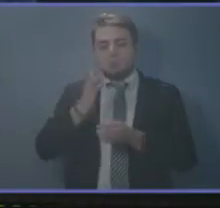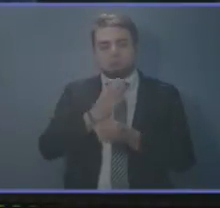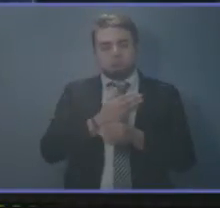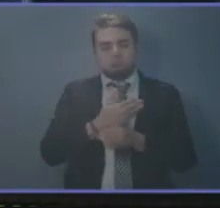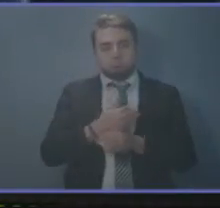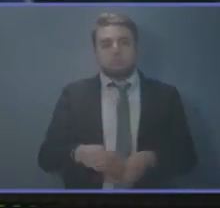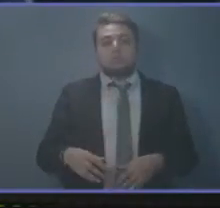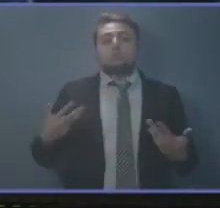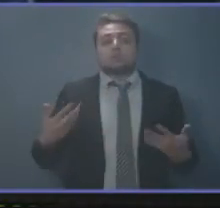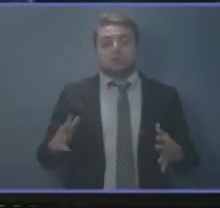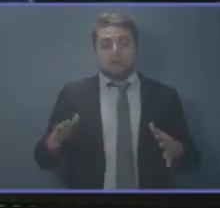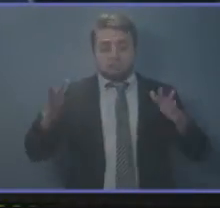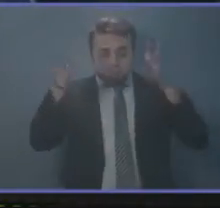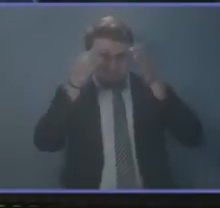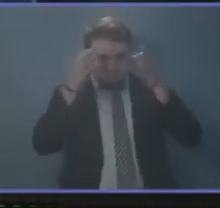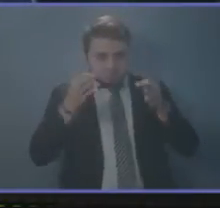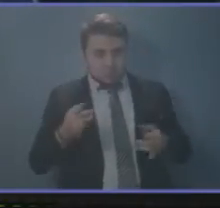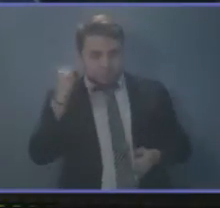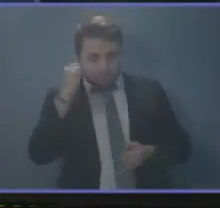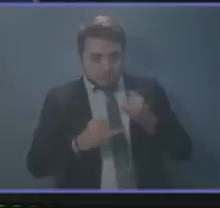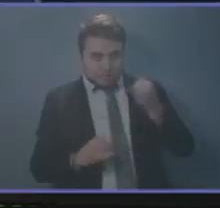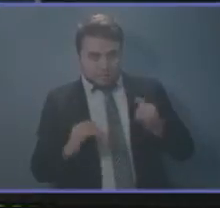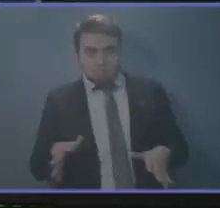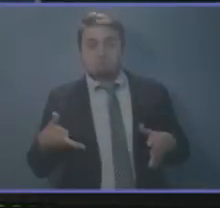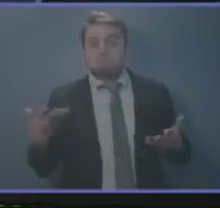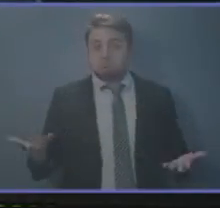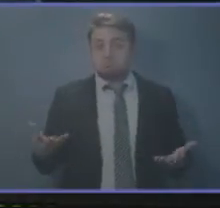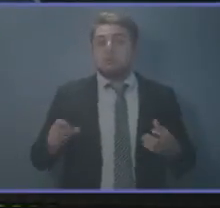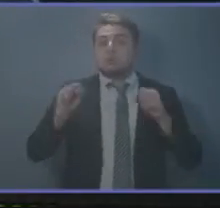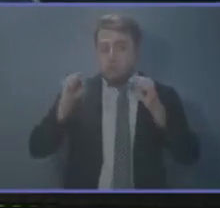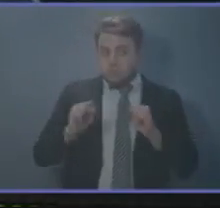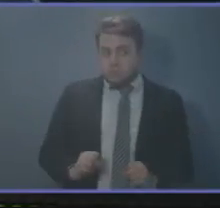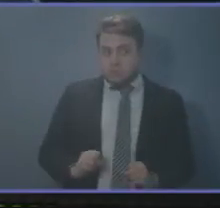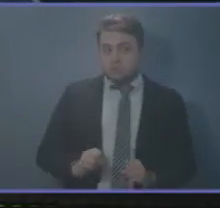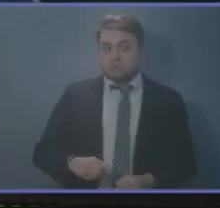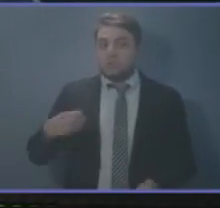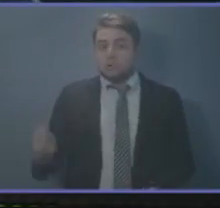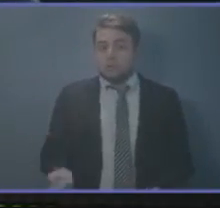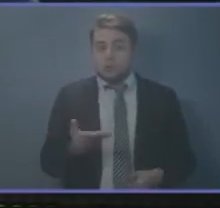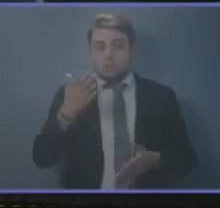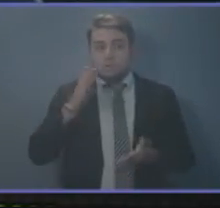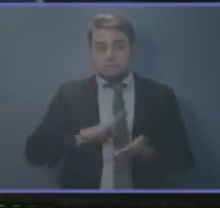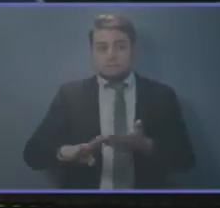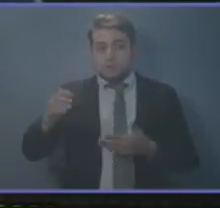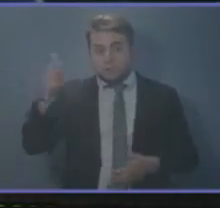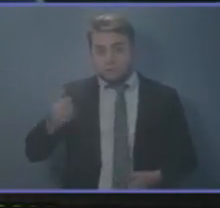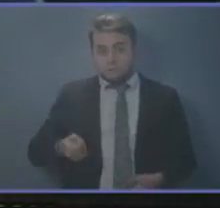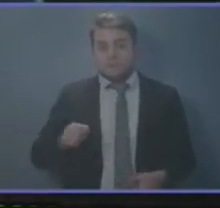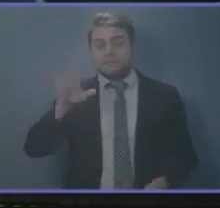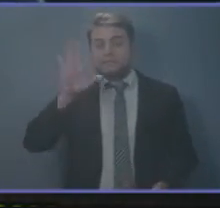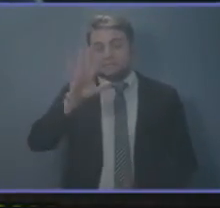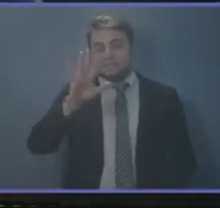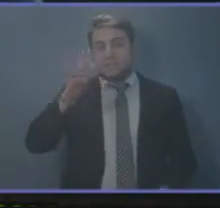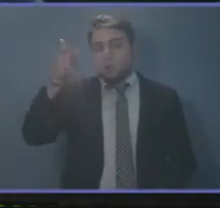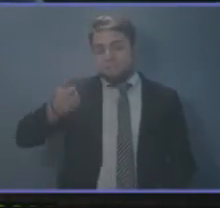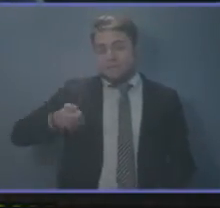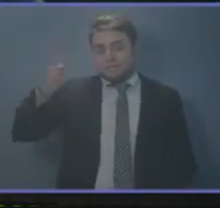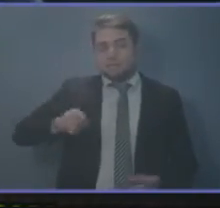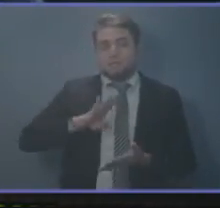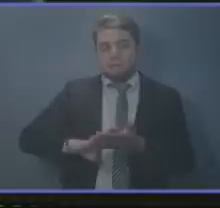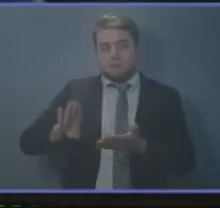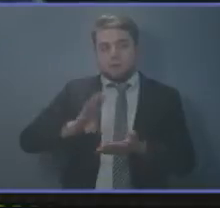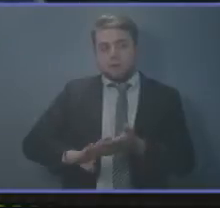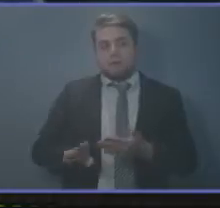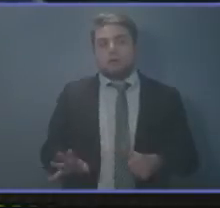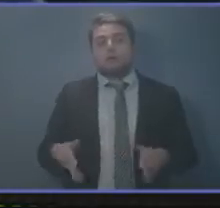un consenso aparente de que pudiese quedar una multa de 5 salarios mínimos, que